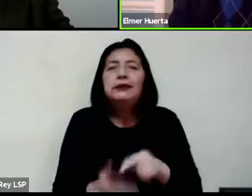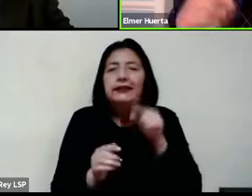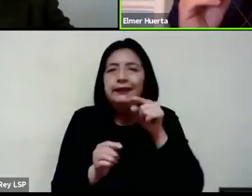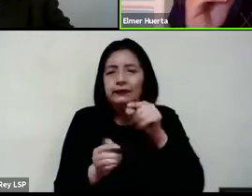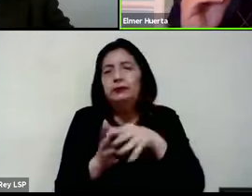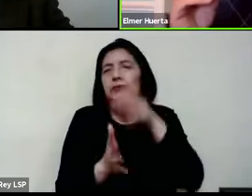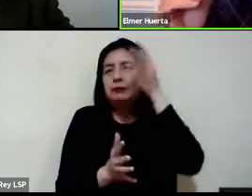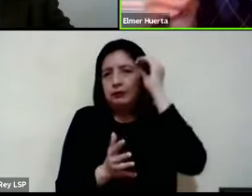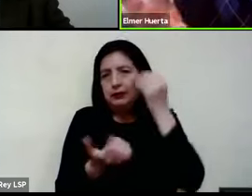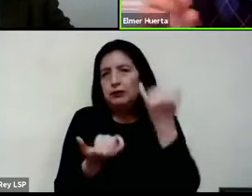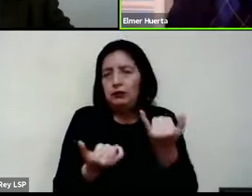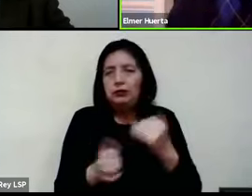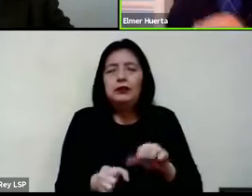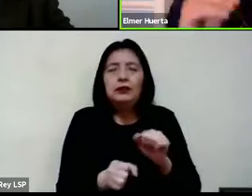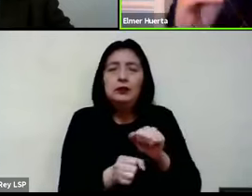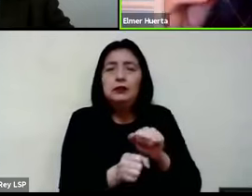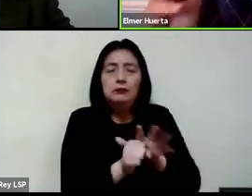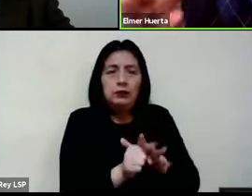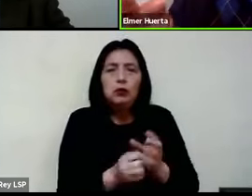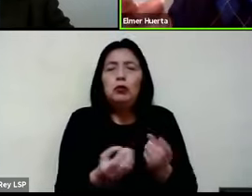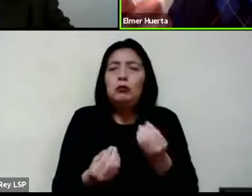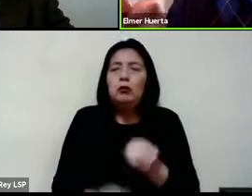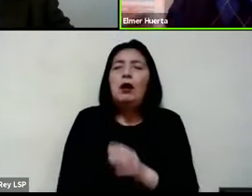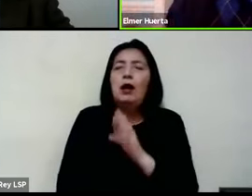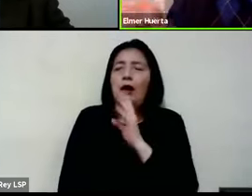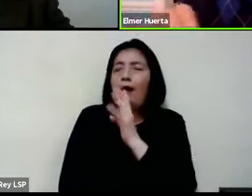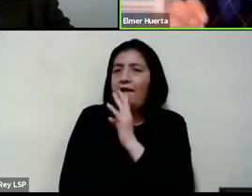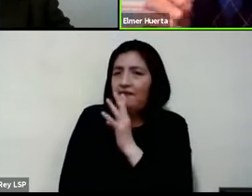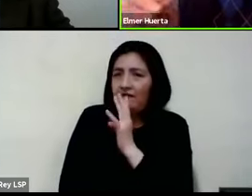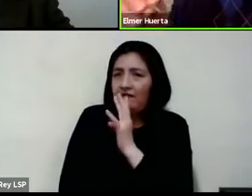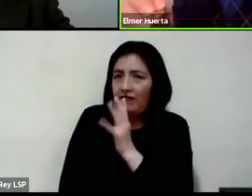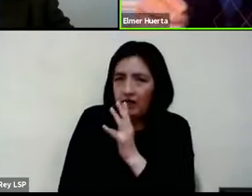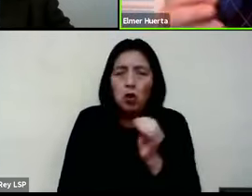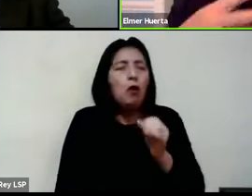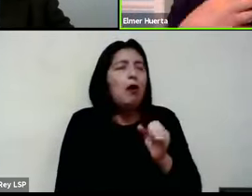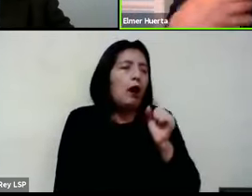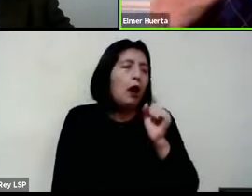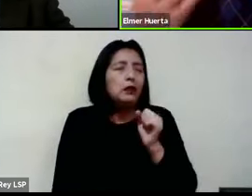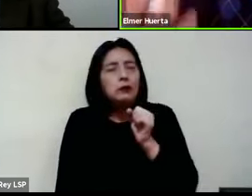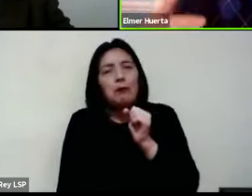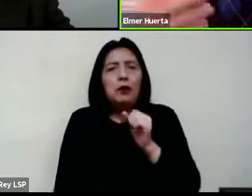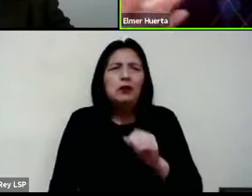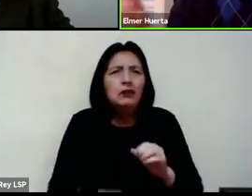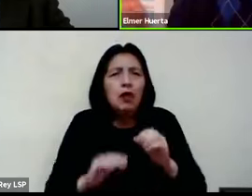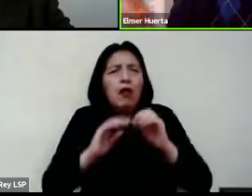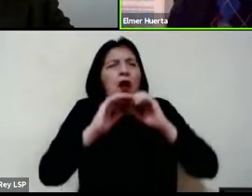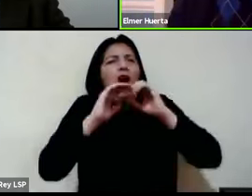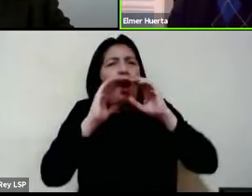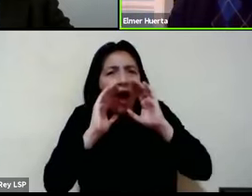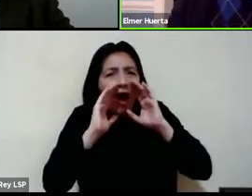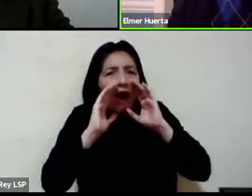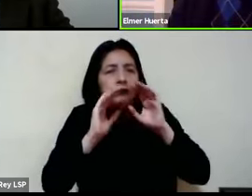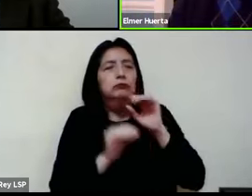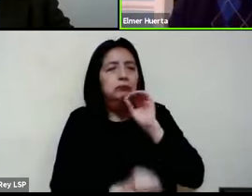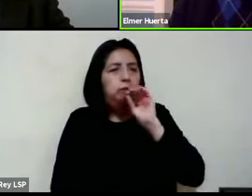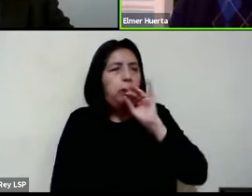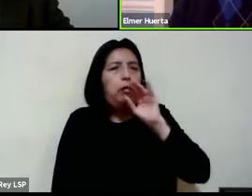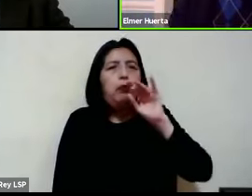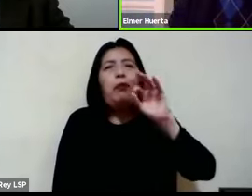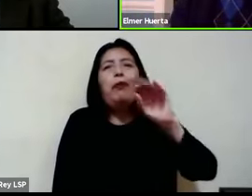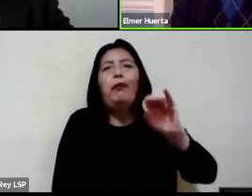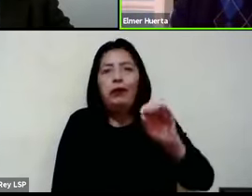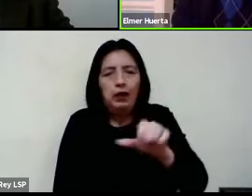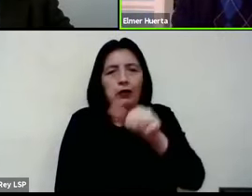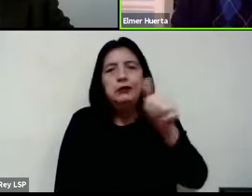este virus, que como hablar, con cantar o con gritar, ya estamos pasando el virus a otras